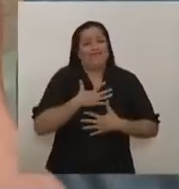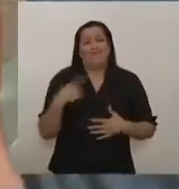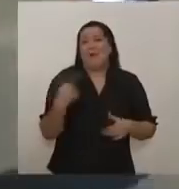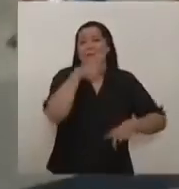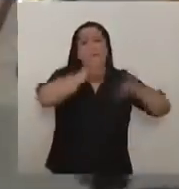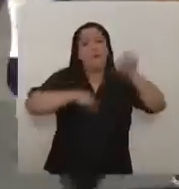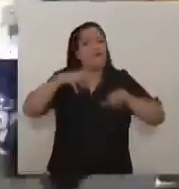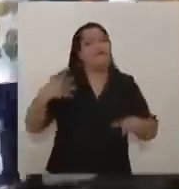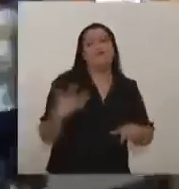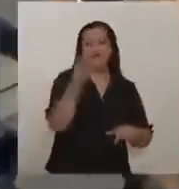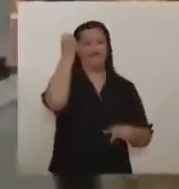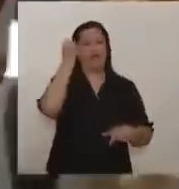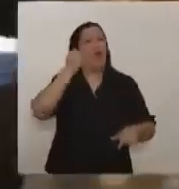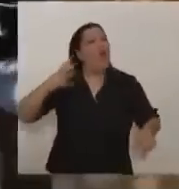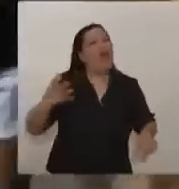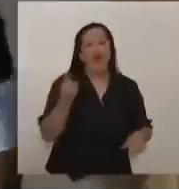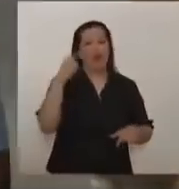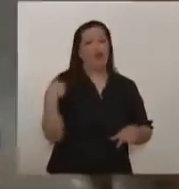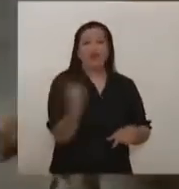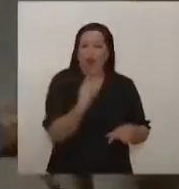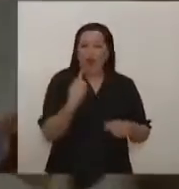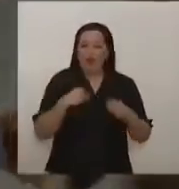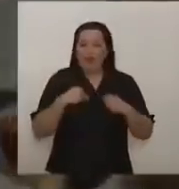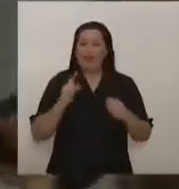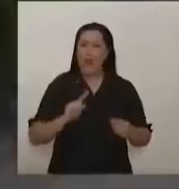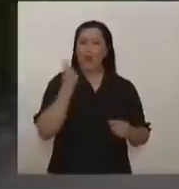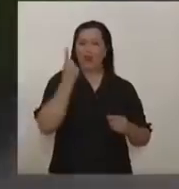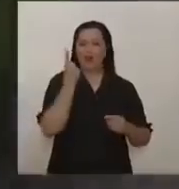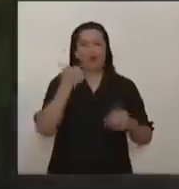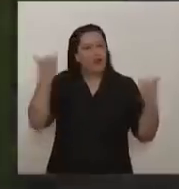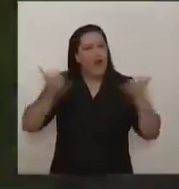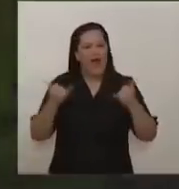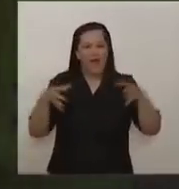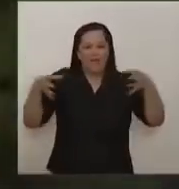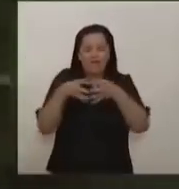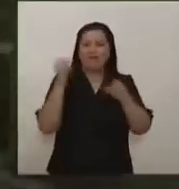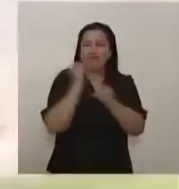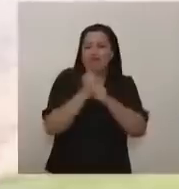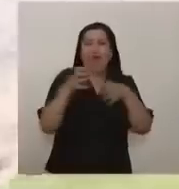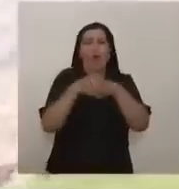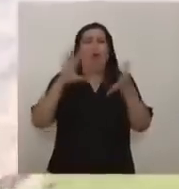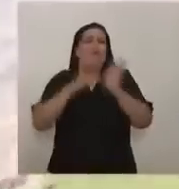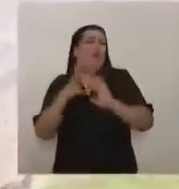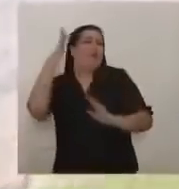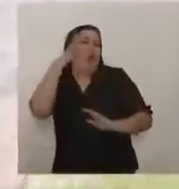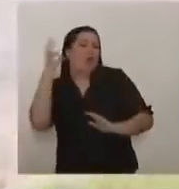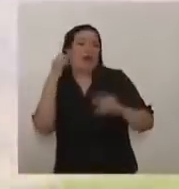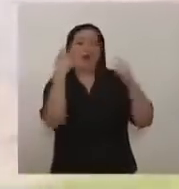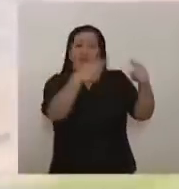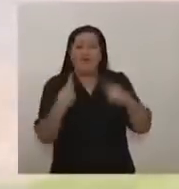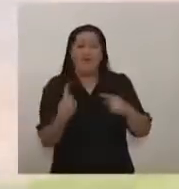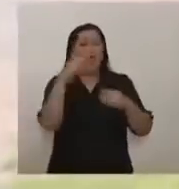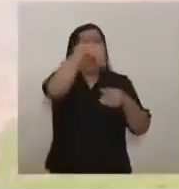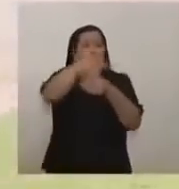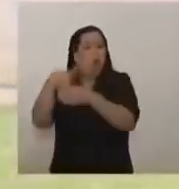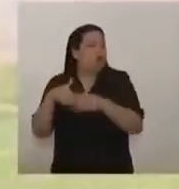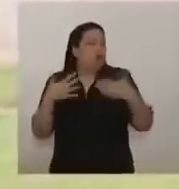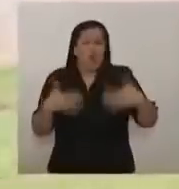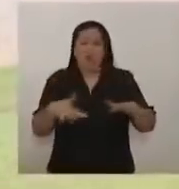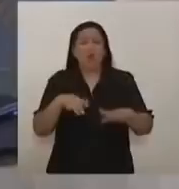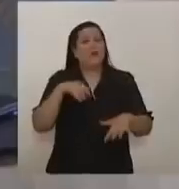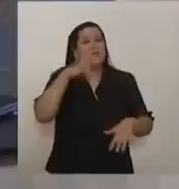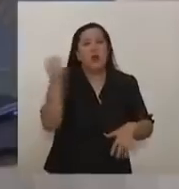común. Es un logro del que podemos sentirnos orgullosos. Pensemos como pensemos y hayamos votado como hayamos